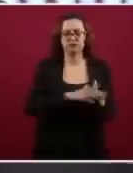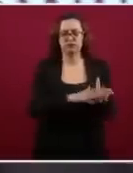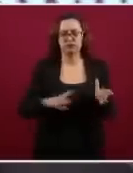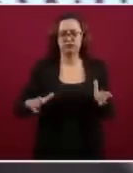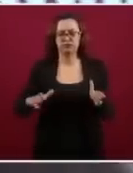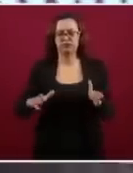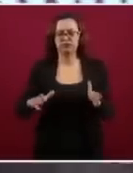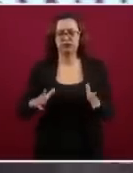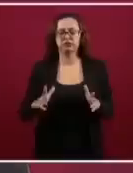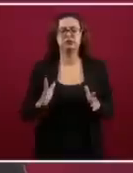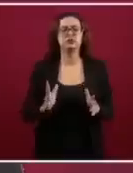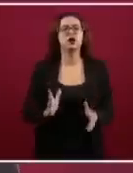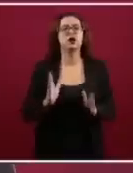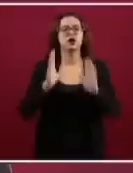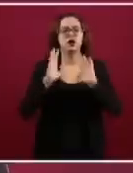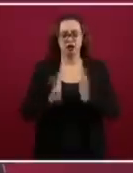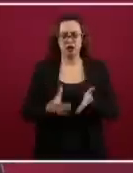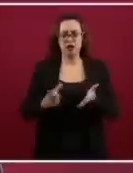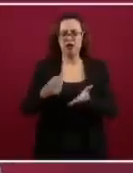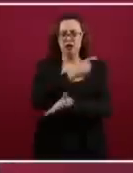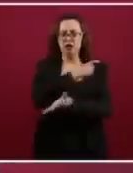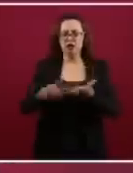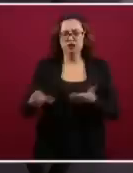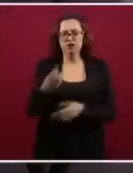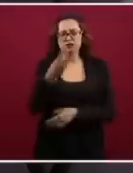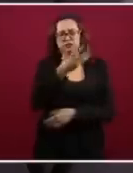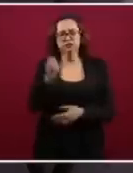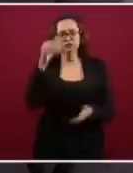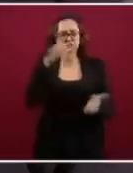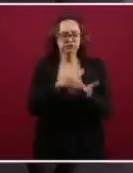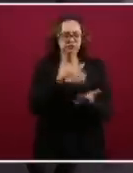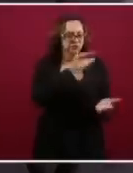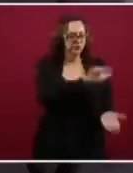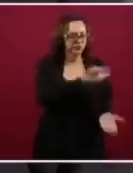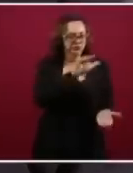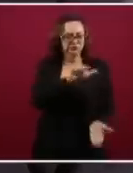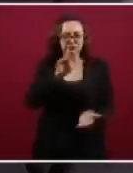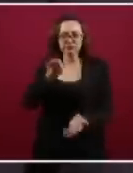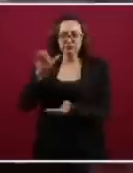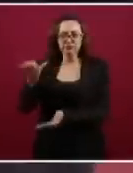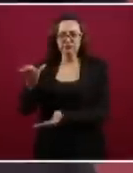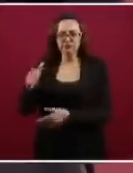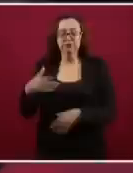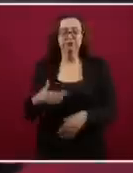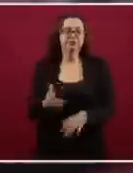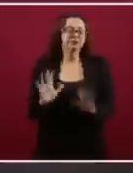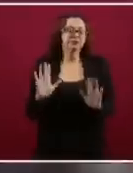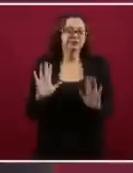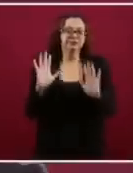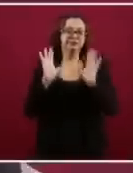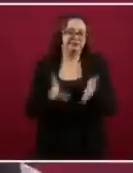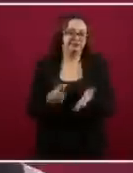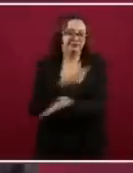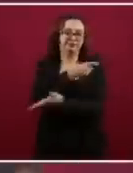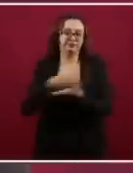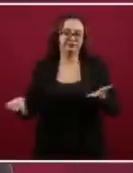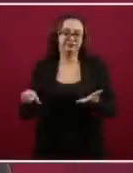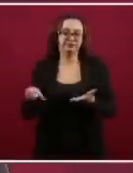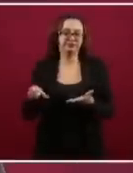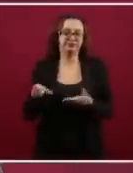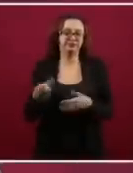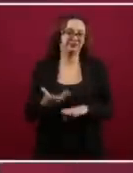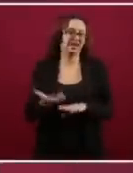tenía comprados alrededor de 300,000 barriles, pero eso fue al